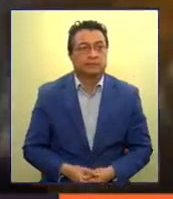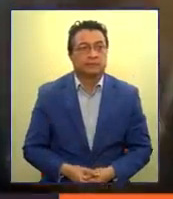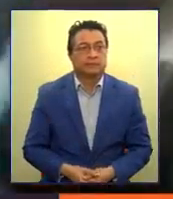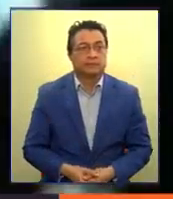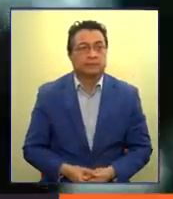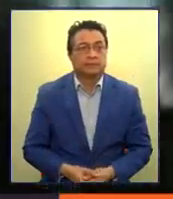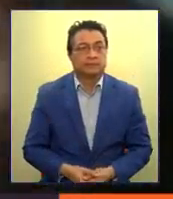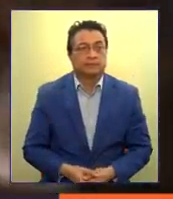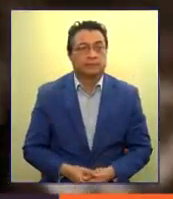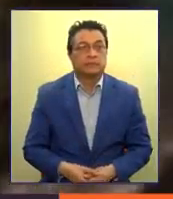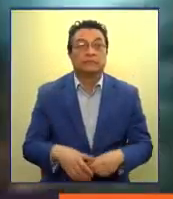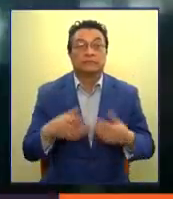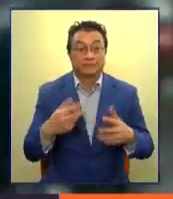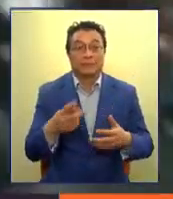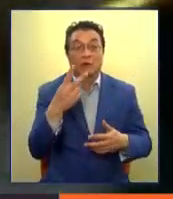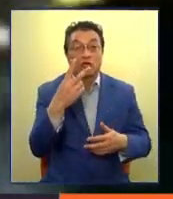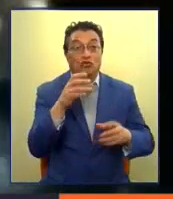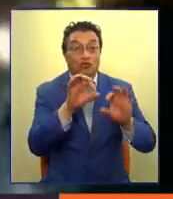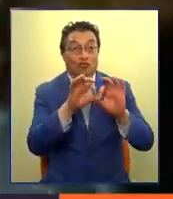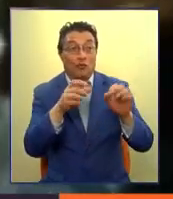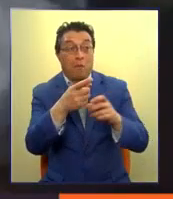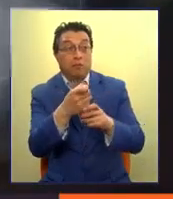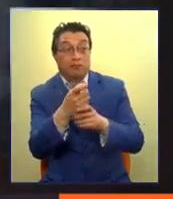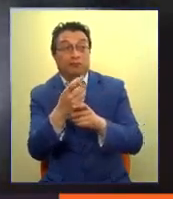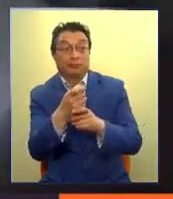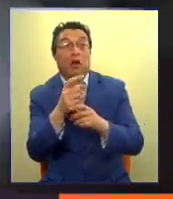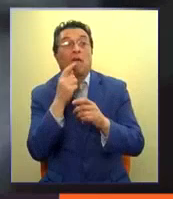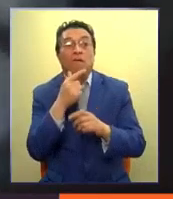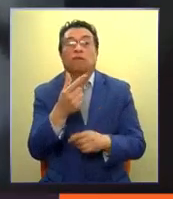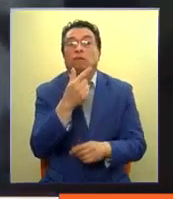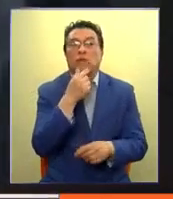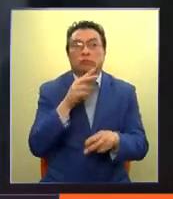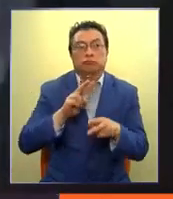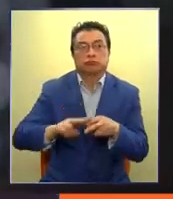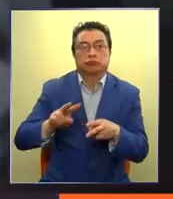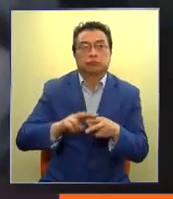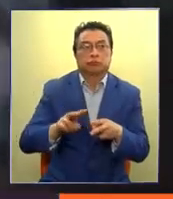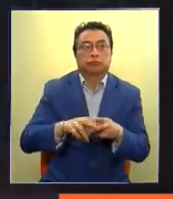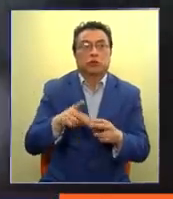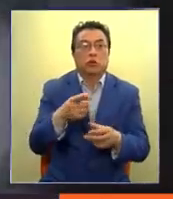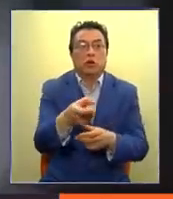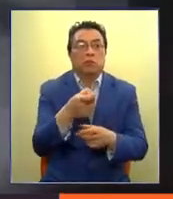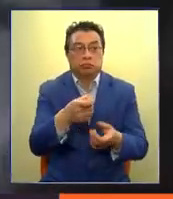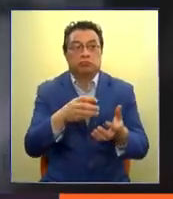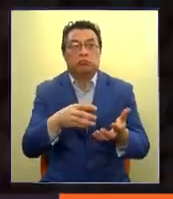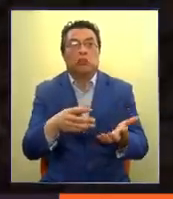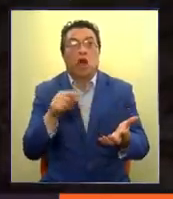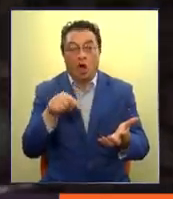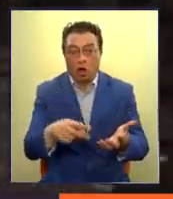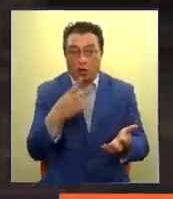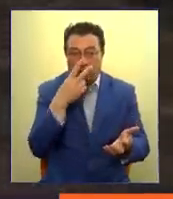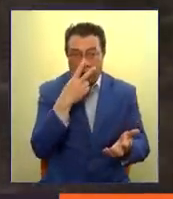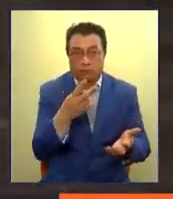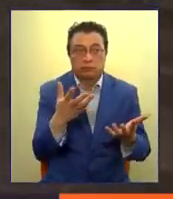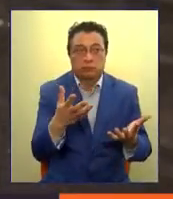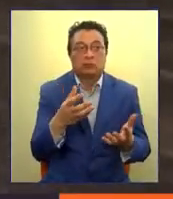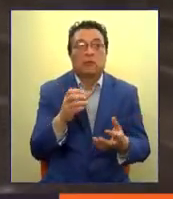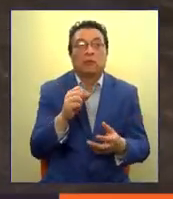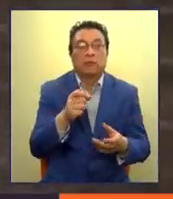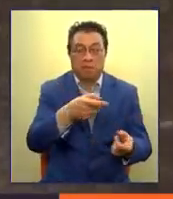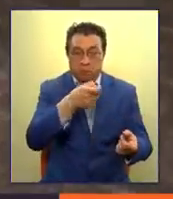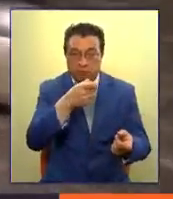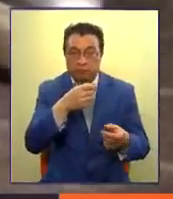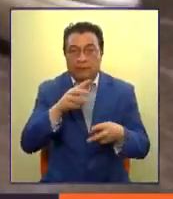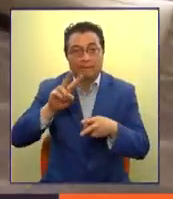Atrás quedaron esos dos tubos, ese percutor con el que fácilmente confeccionaban una escopeta. Así se ven hoy las llamadas armas